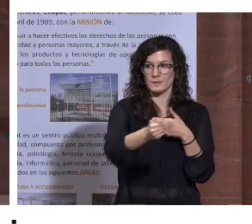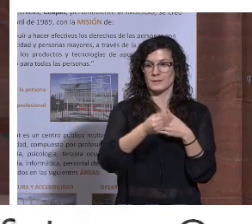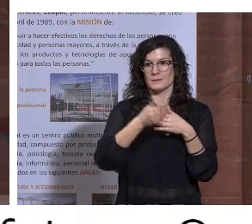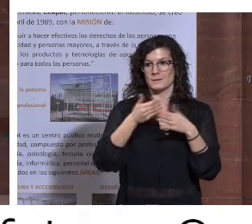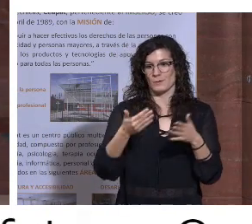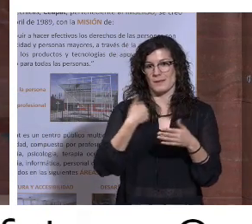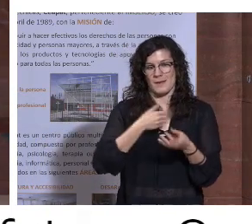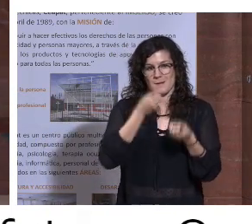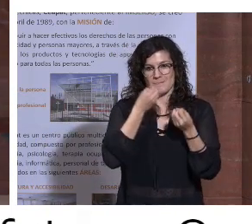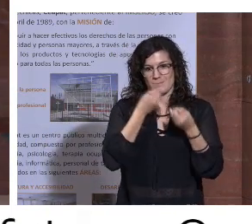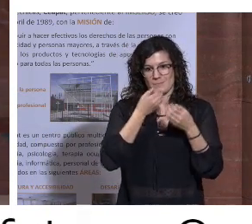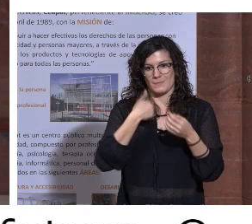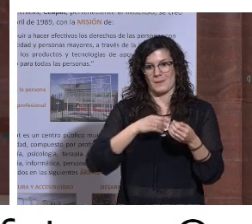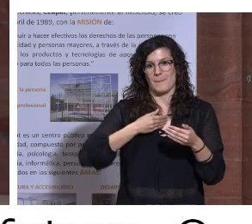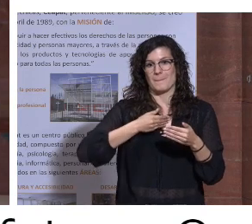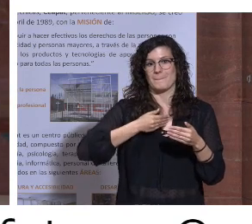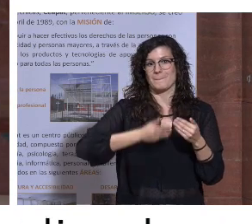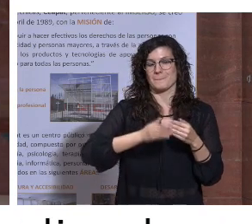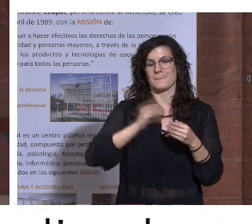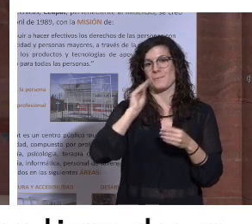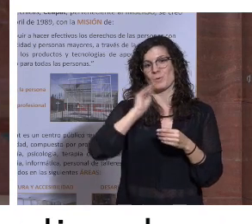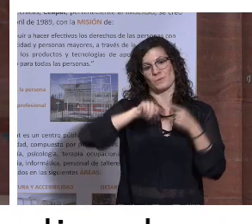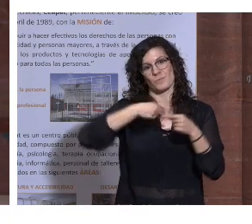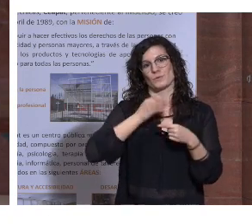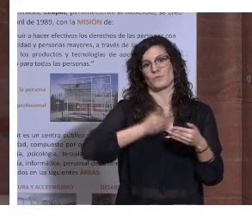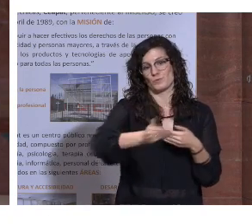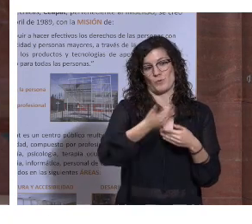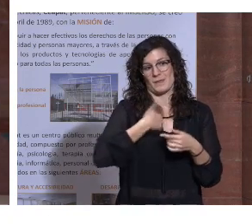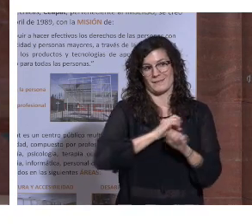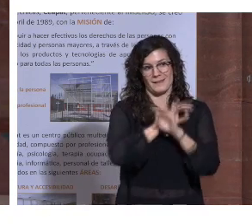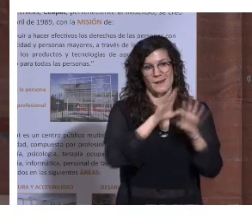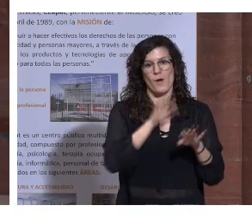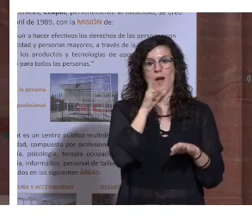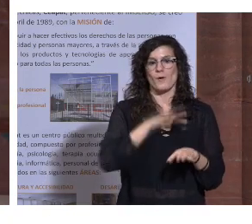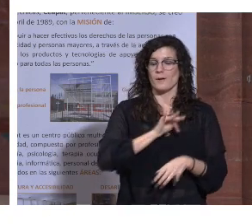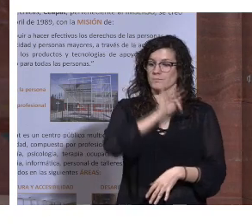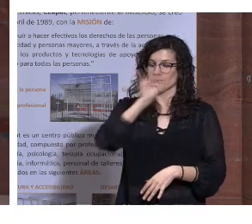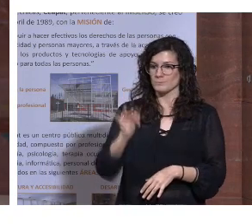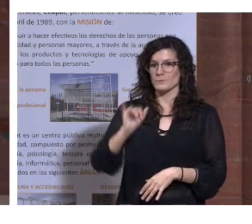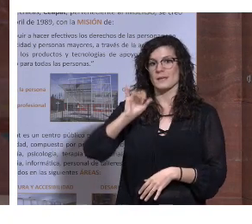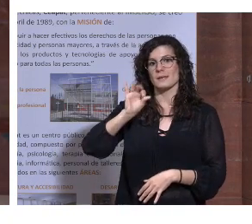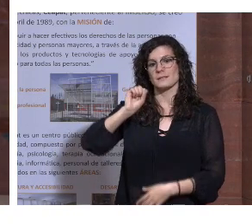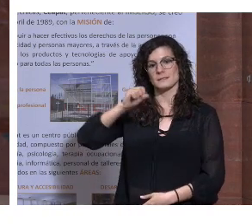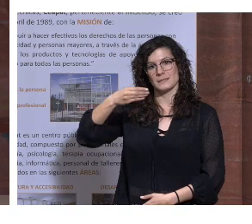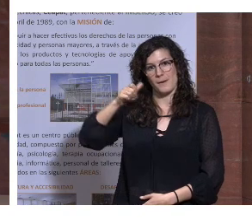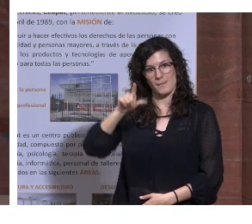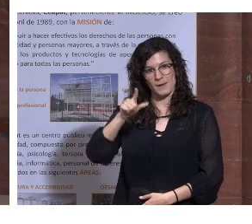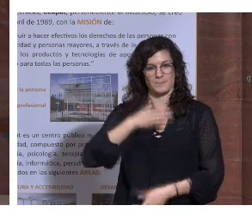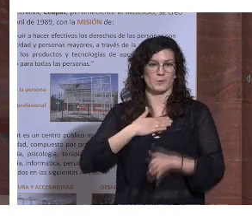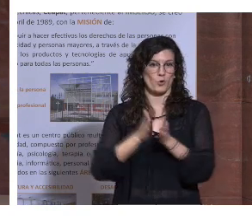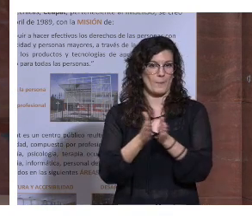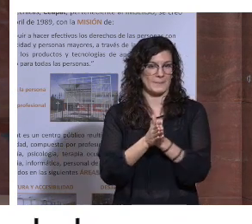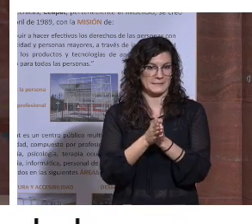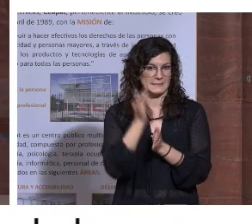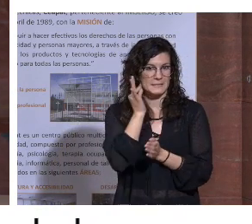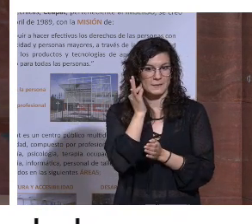muy ligado a la pregunta de futuro. Bueno, pues le quería pasar la palabra a Isabel, mi compañera. Pero,